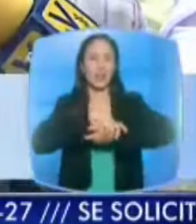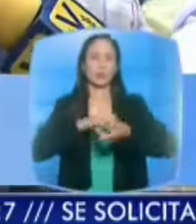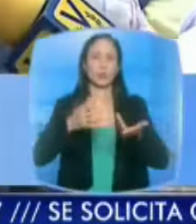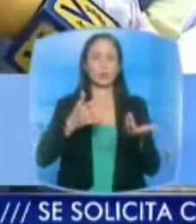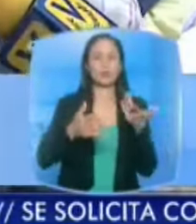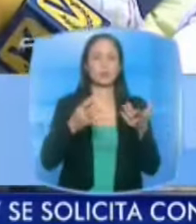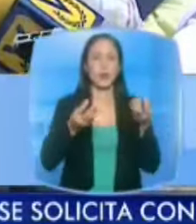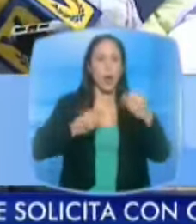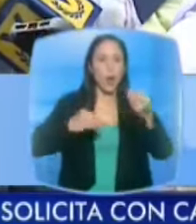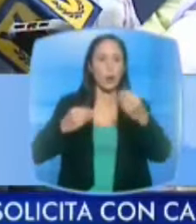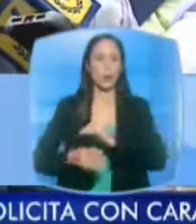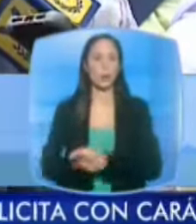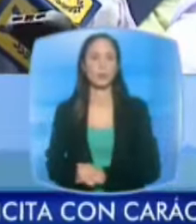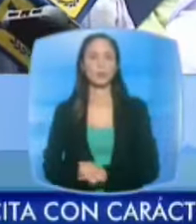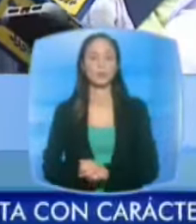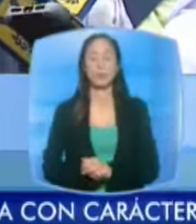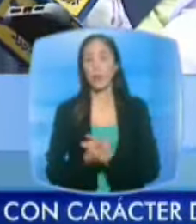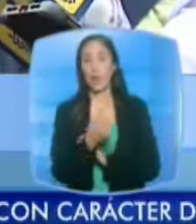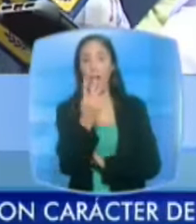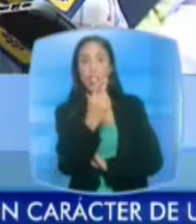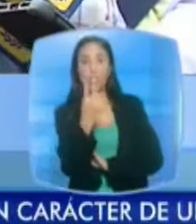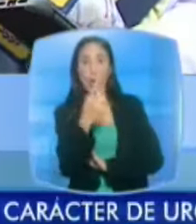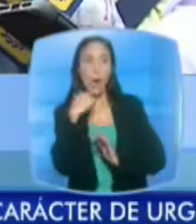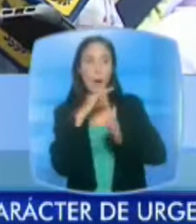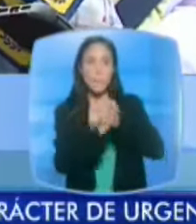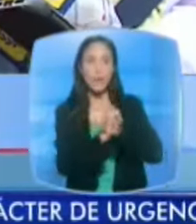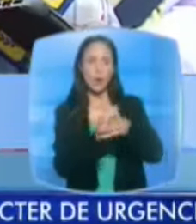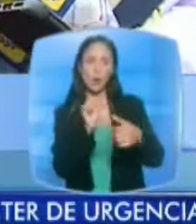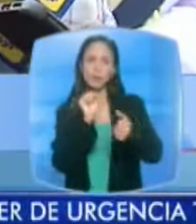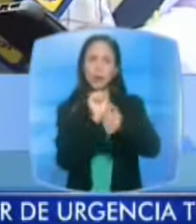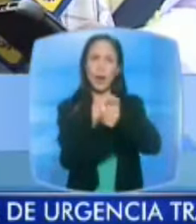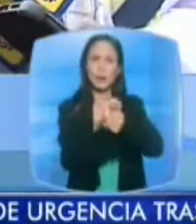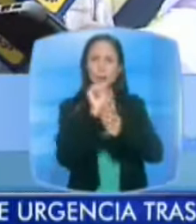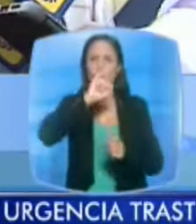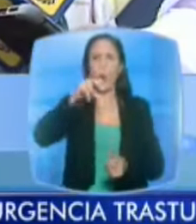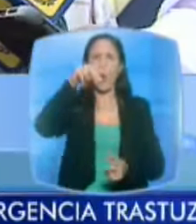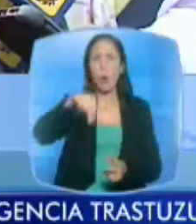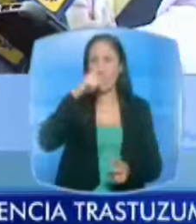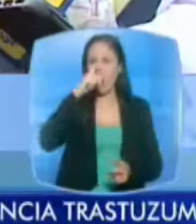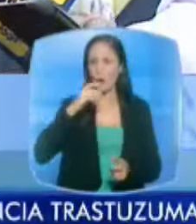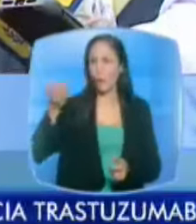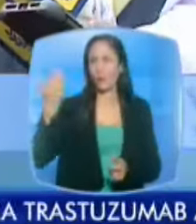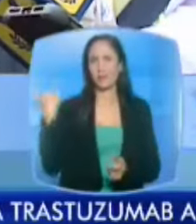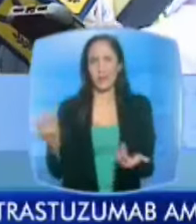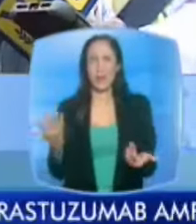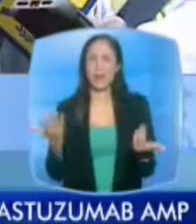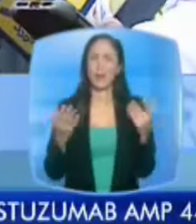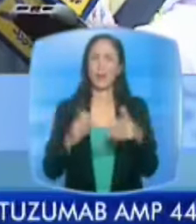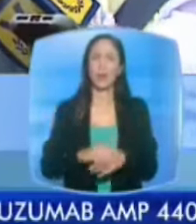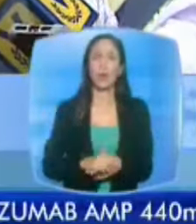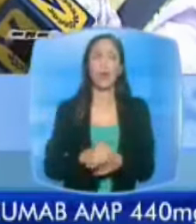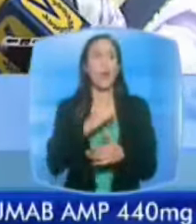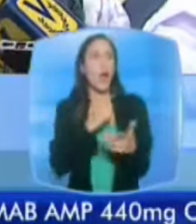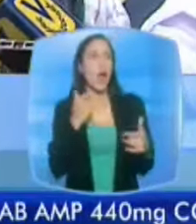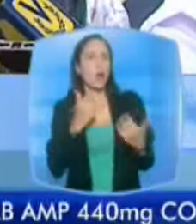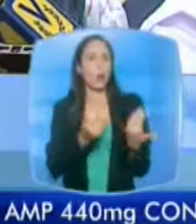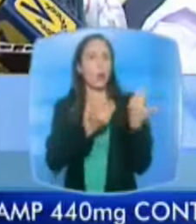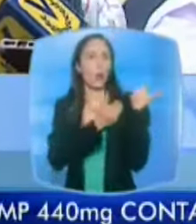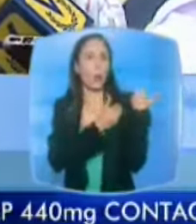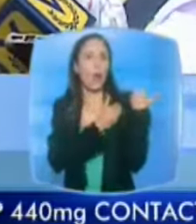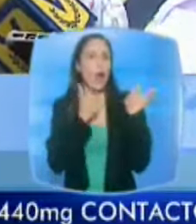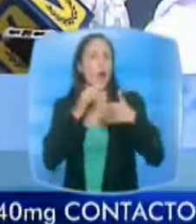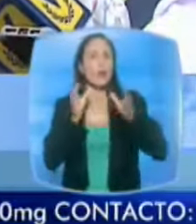compañeros Leonardo Azócar y Daniel Romero, presos desde junio del año pasado por asumir sus